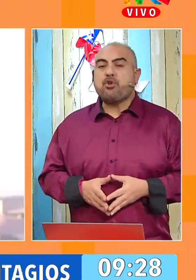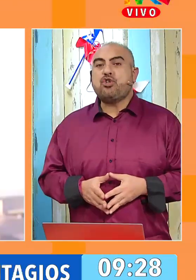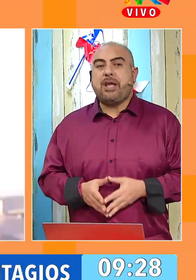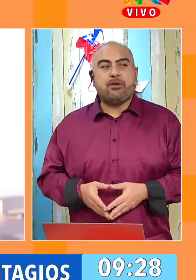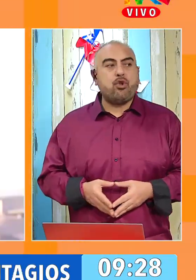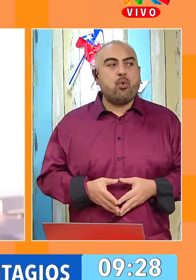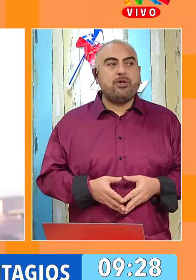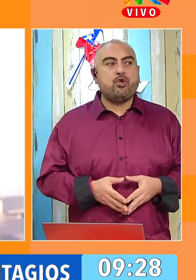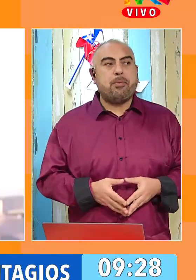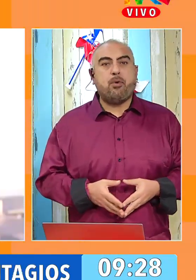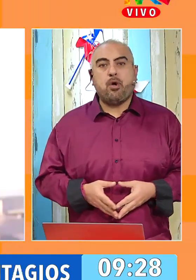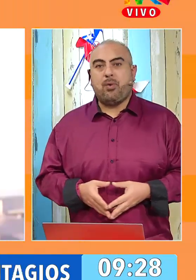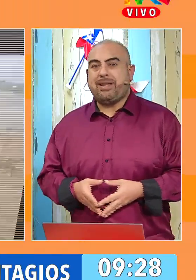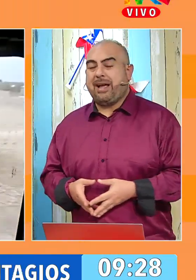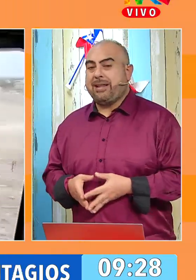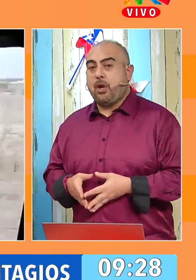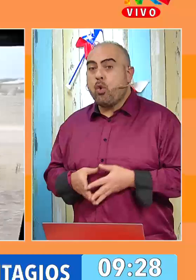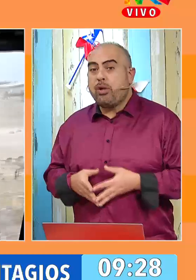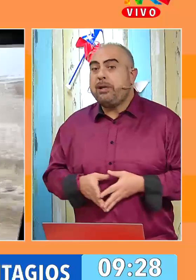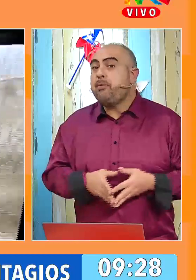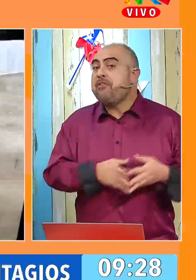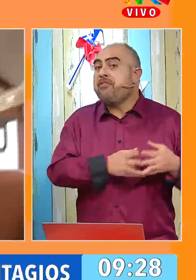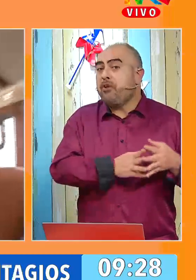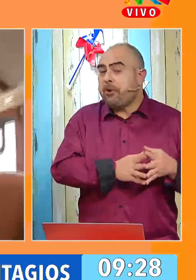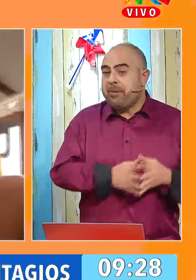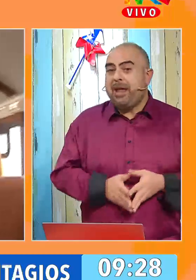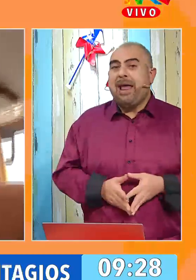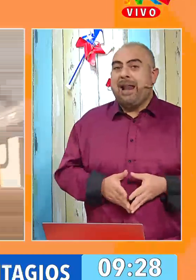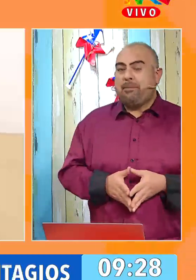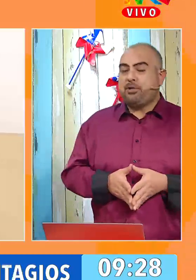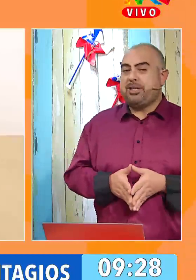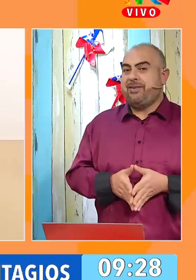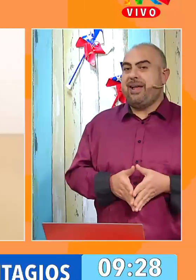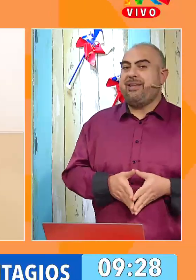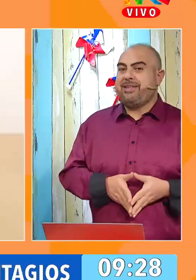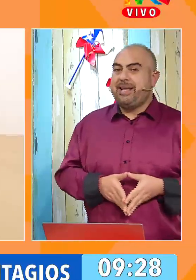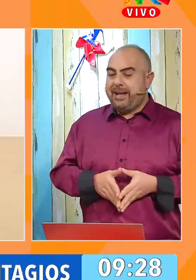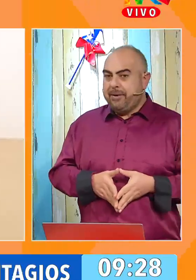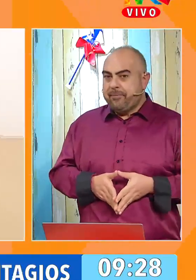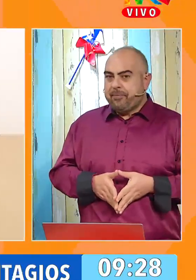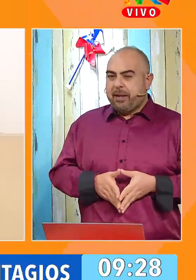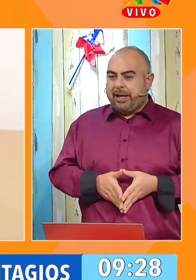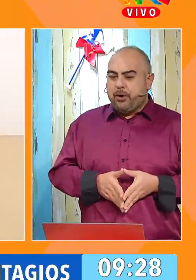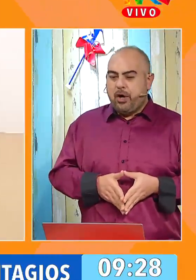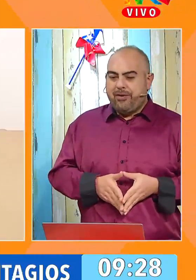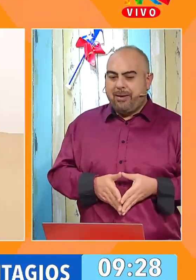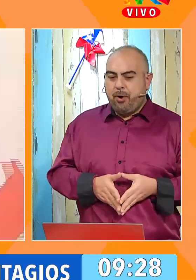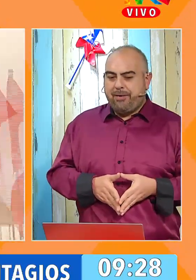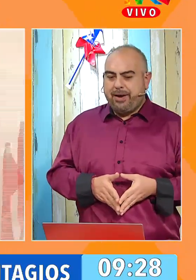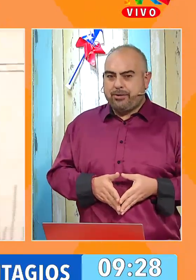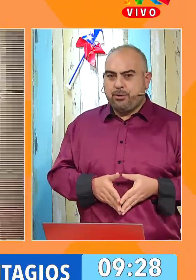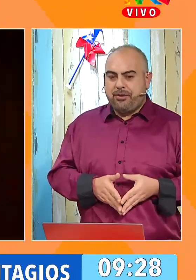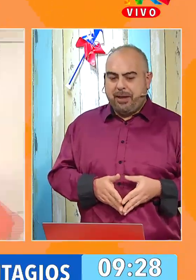3% cuando tomemos en cuenta que hasta el último informe la positividad de Chile, creo que lo habíamos hablado hace unos días